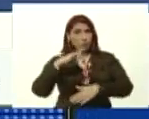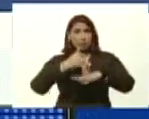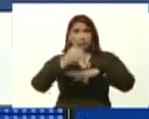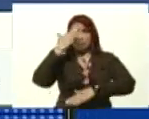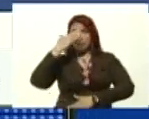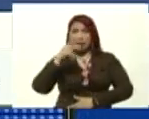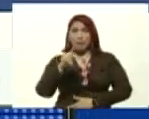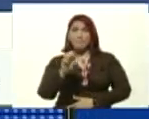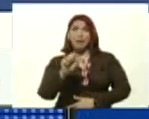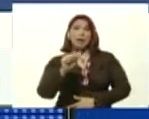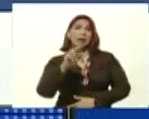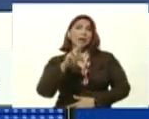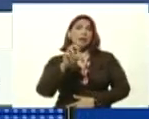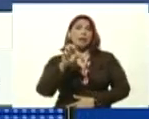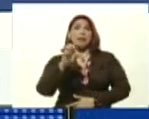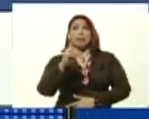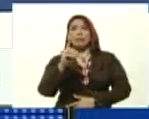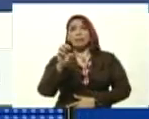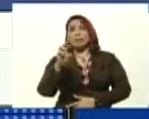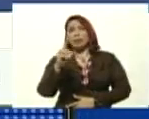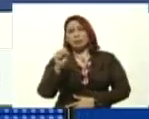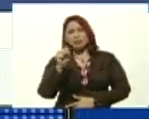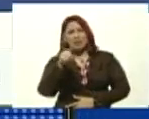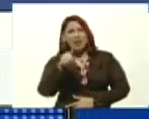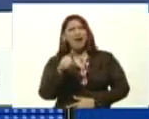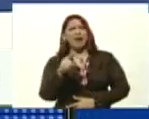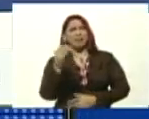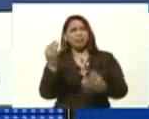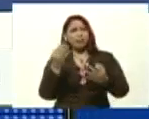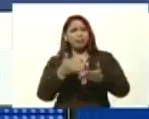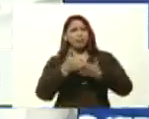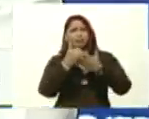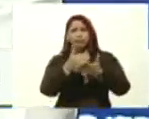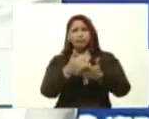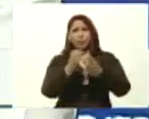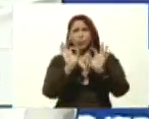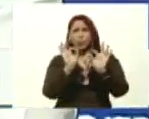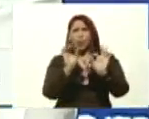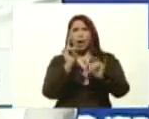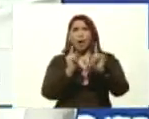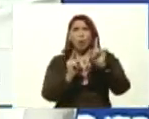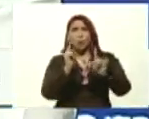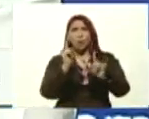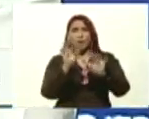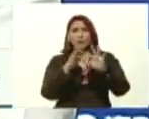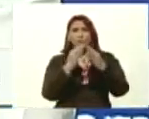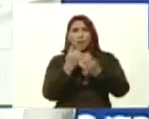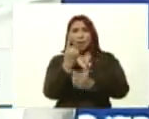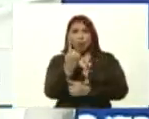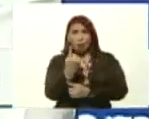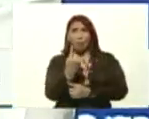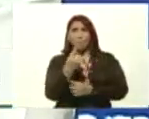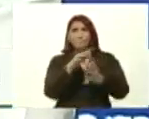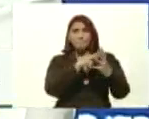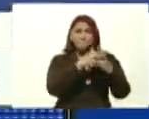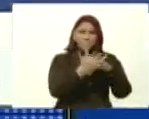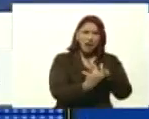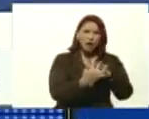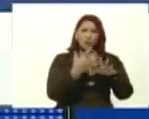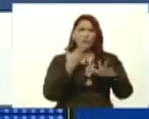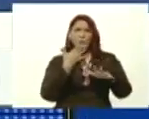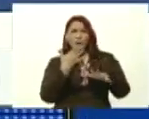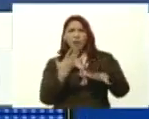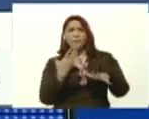Pero tiene que ir a la ayuda específica y puntual de alguna familia que en un barrio más o menos bien